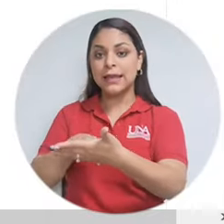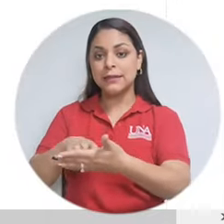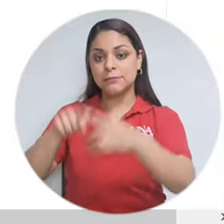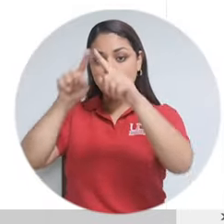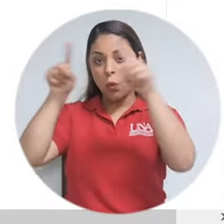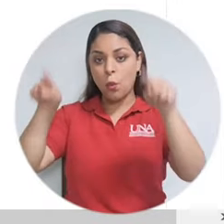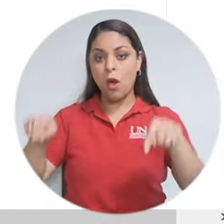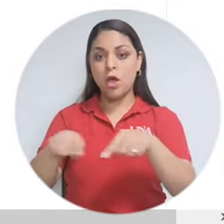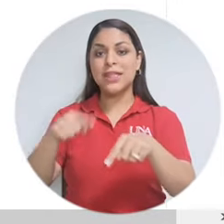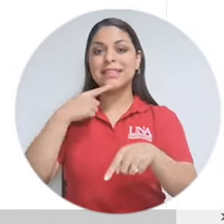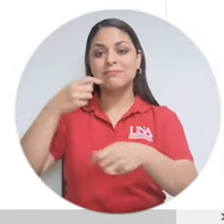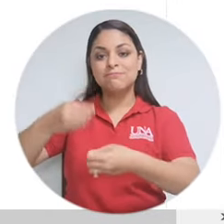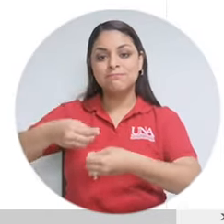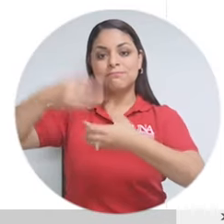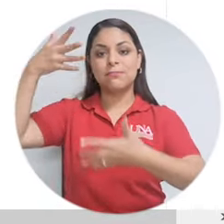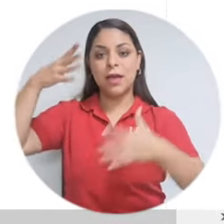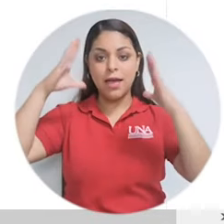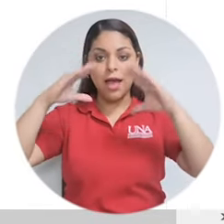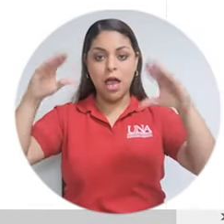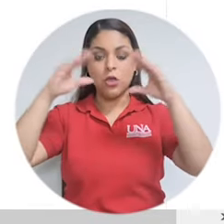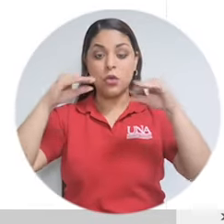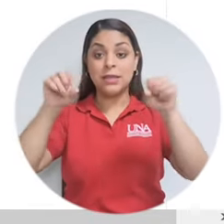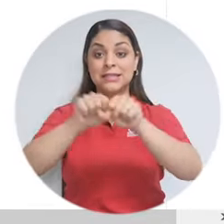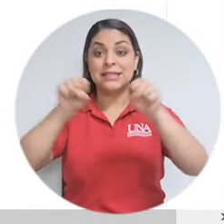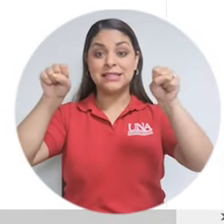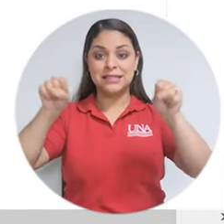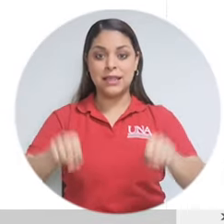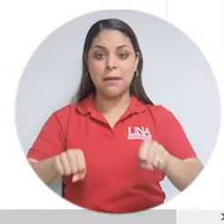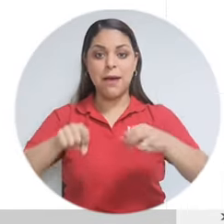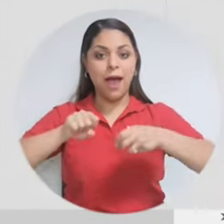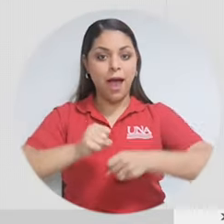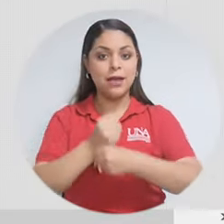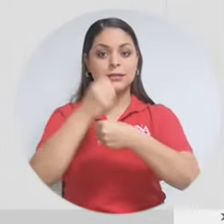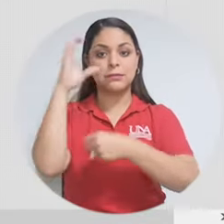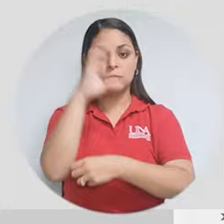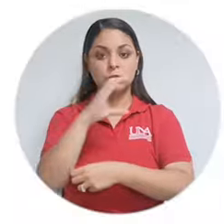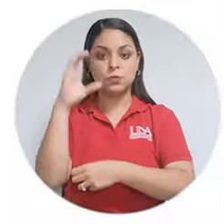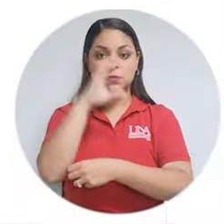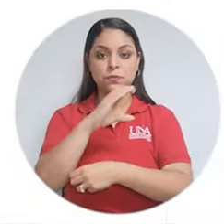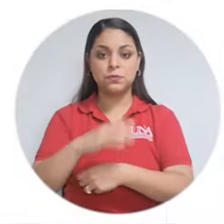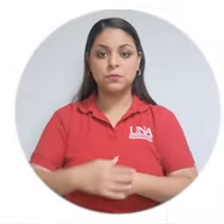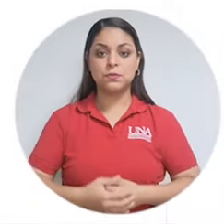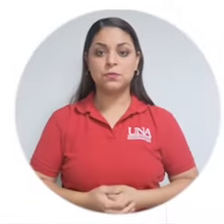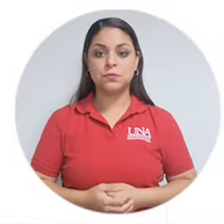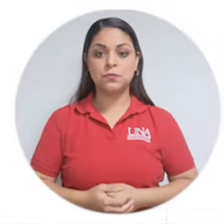recuadro Desplegar datos para que el sistema active la búsqueda.